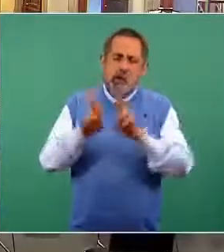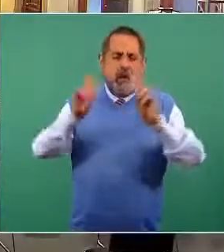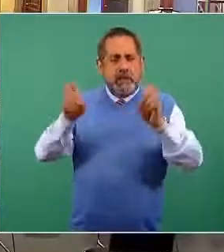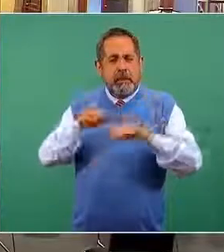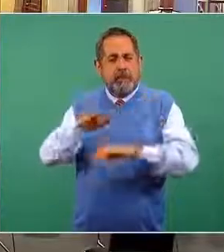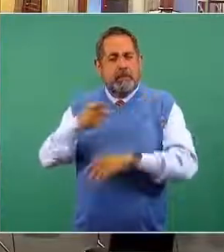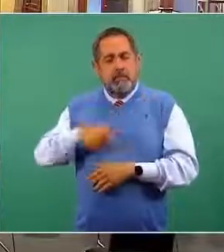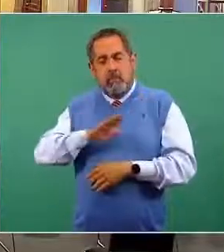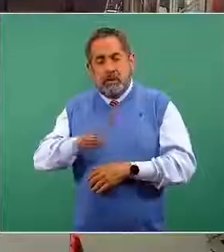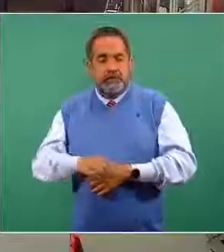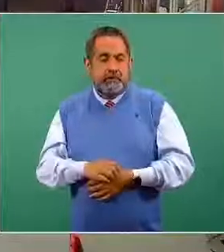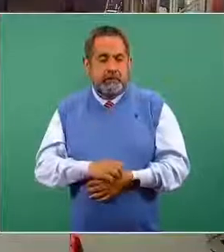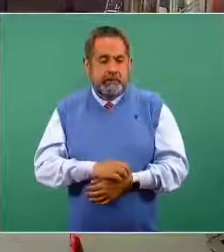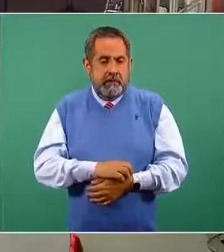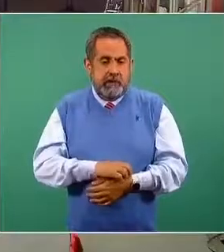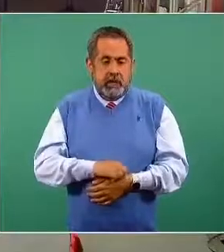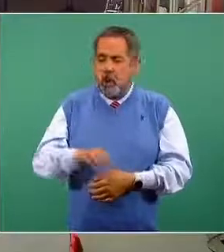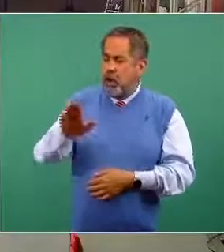tema.